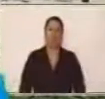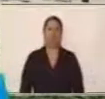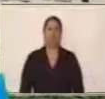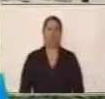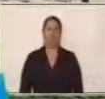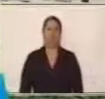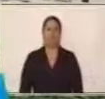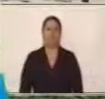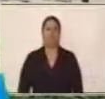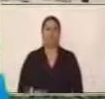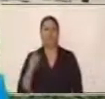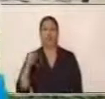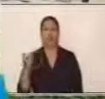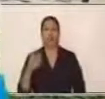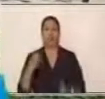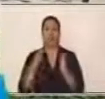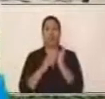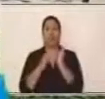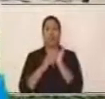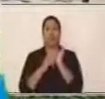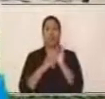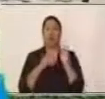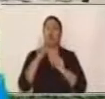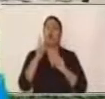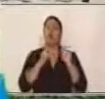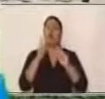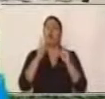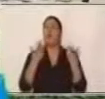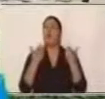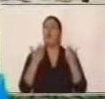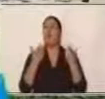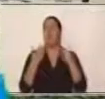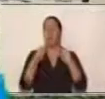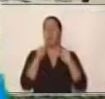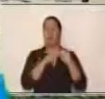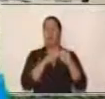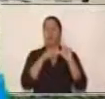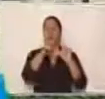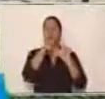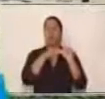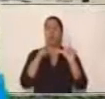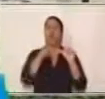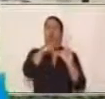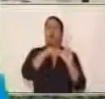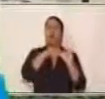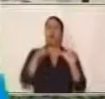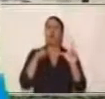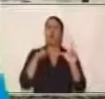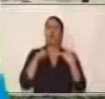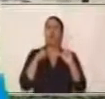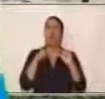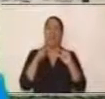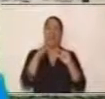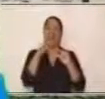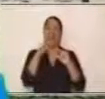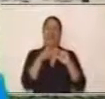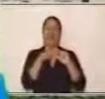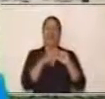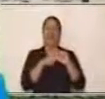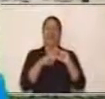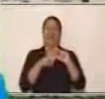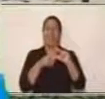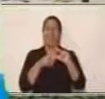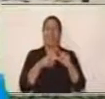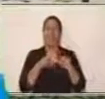La parte anaranjada, ¿qué ángulo está formando? Un ángulo agudo. Seguimos